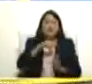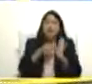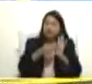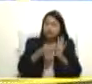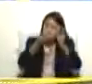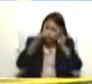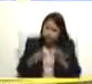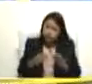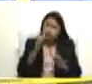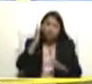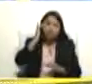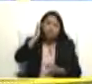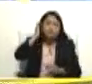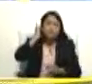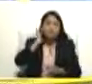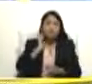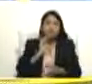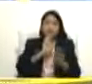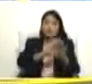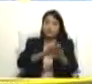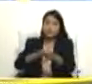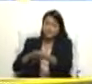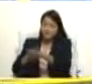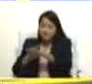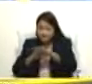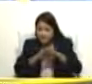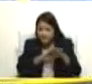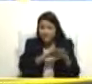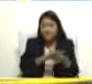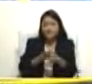llamado, como llamo, a seguir construyendo